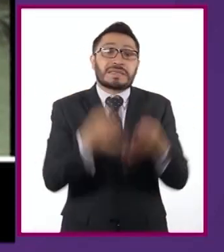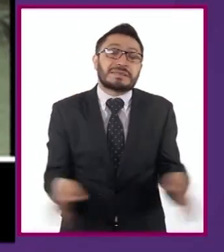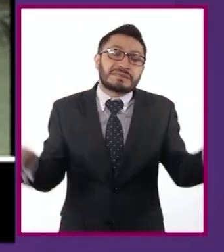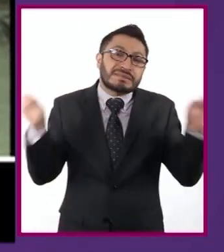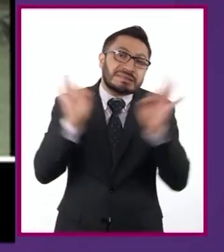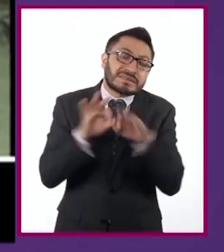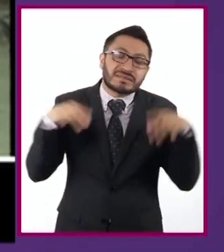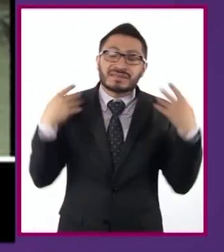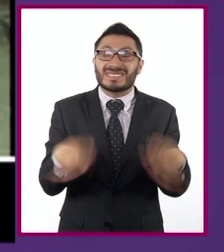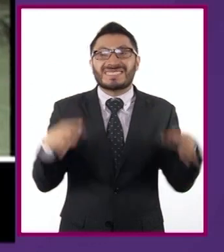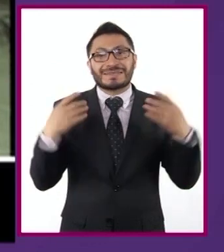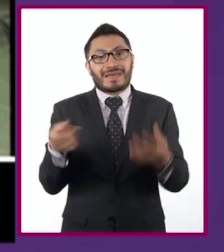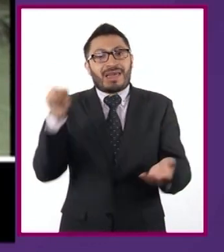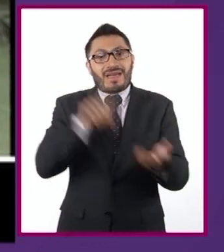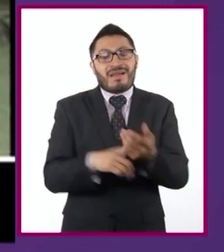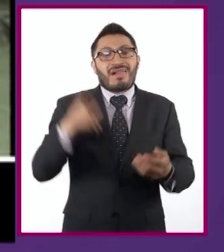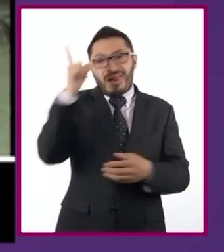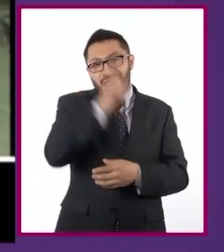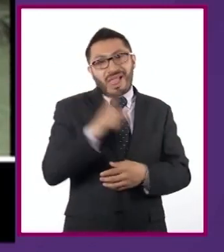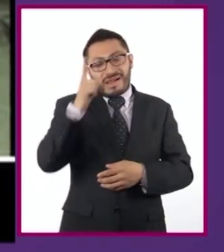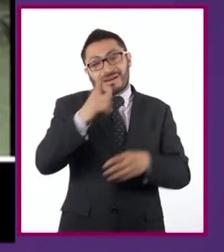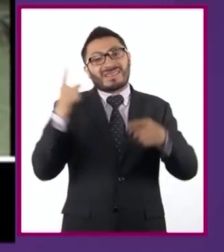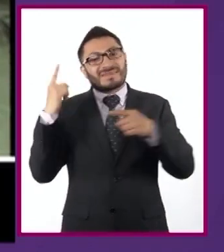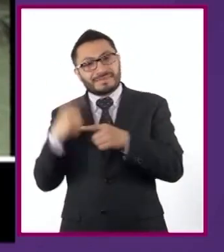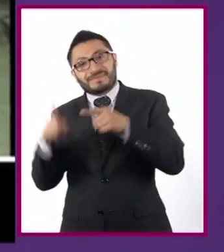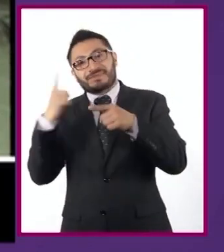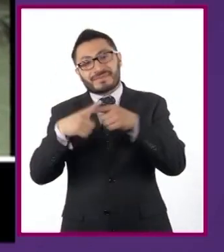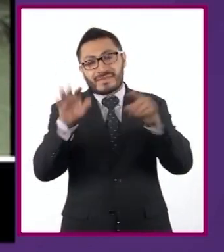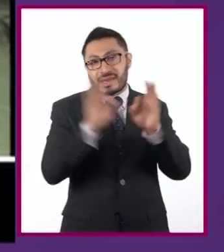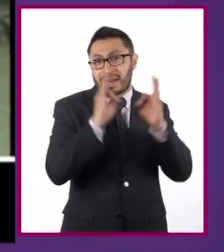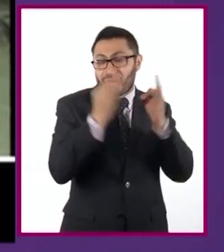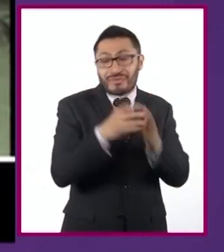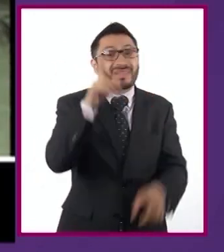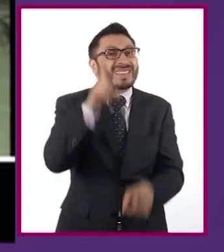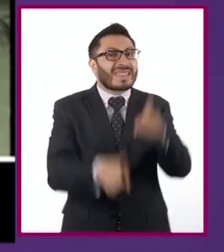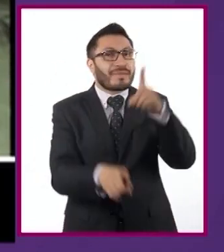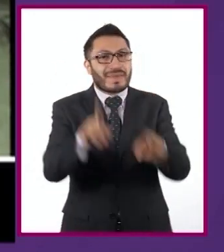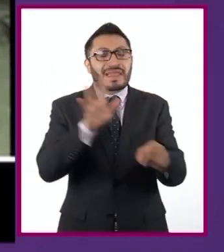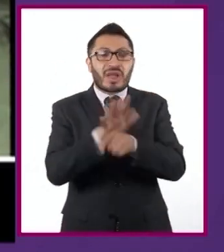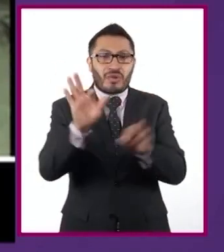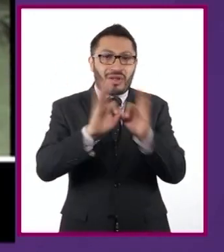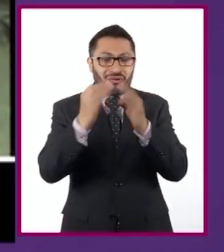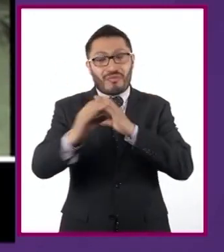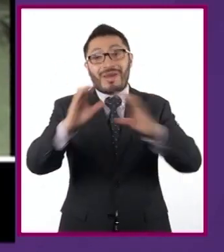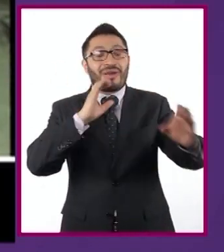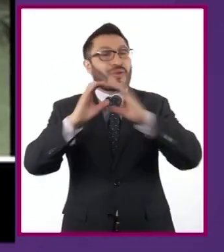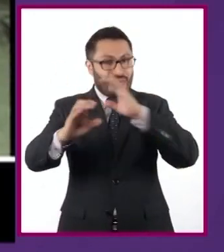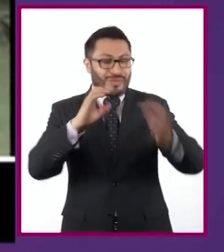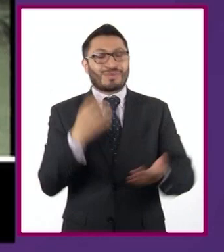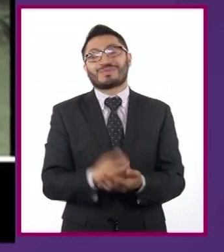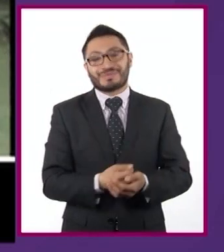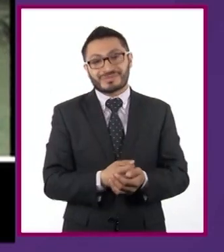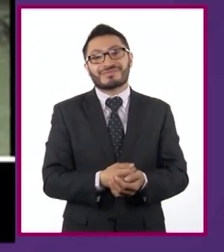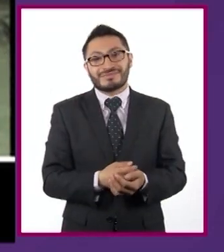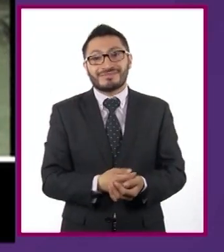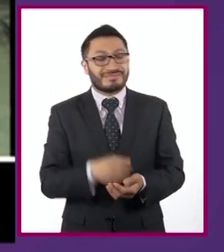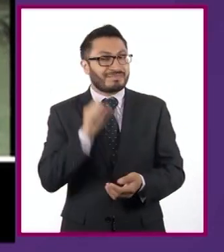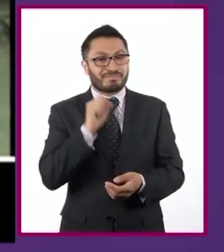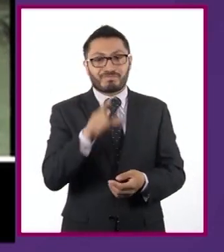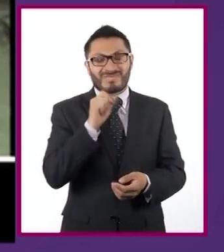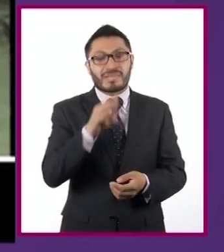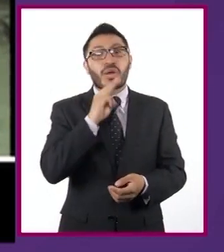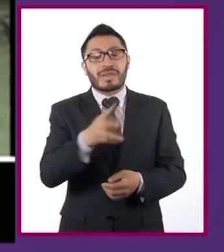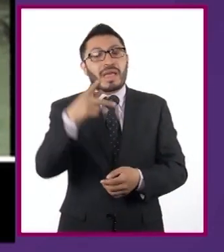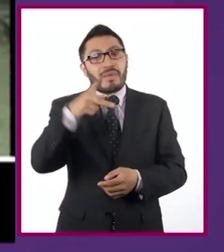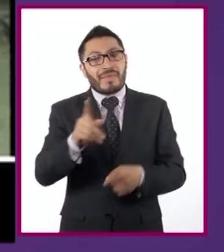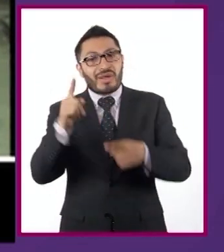poner en el lenguaje de cada uno de los medios y en la lógica de cada uno de los medios ese mismo mensaje.